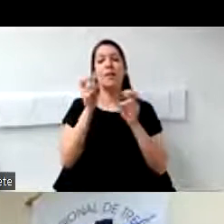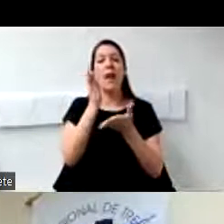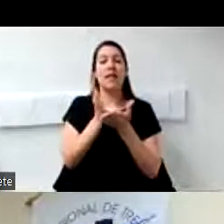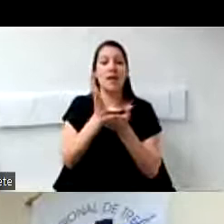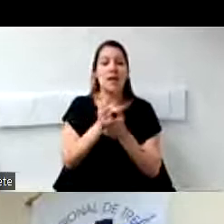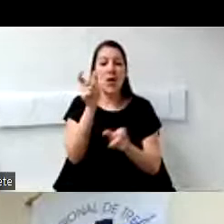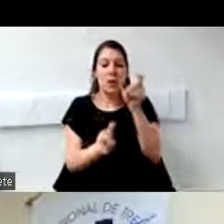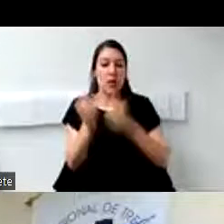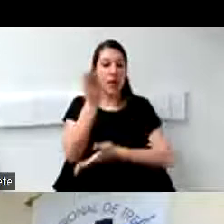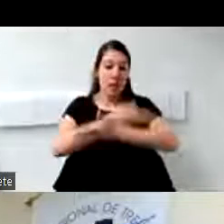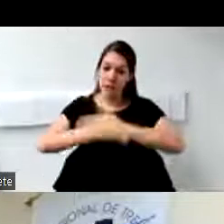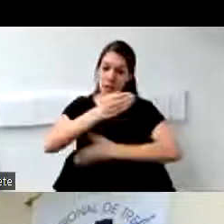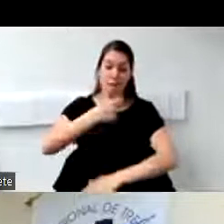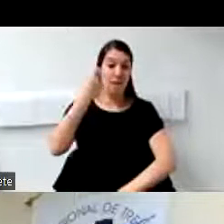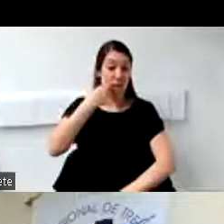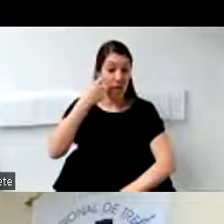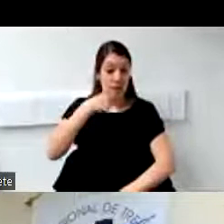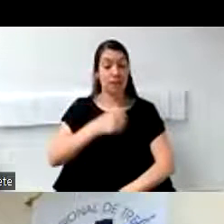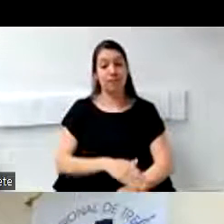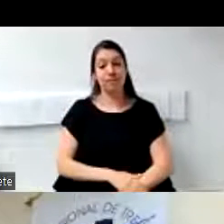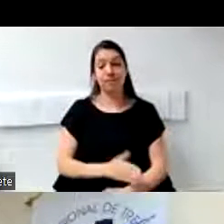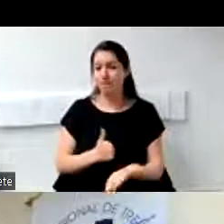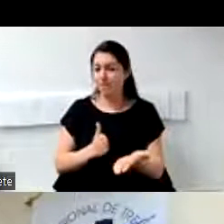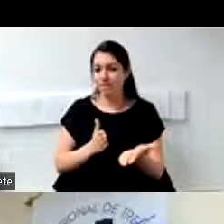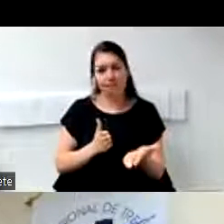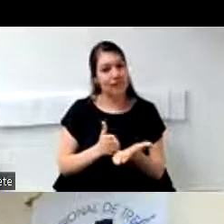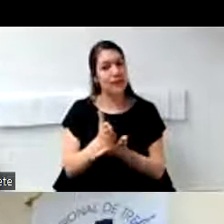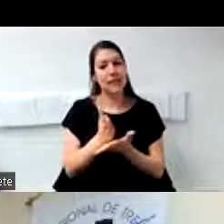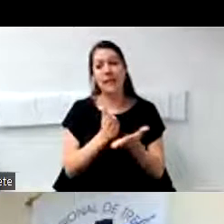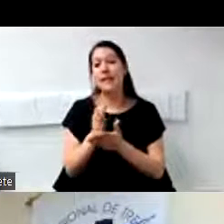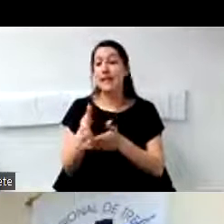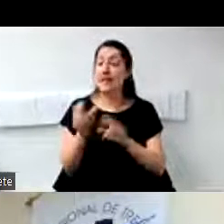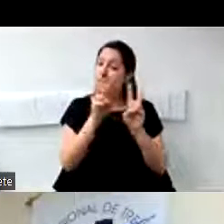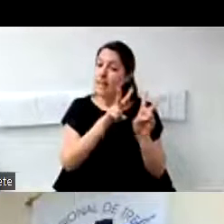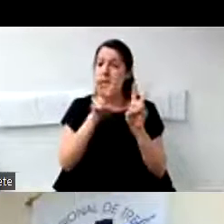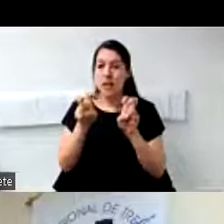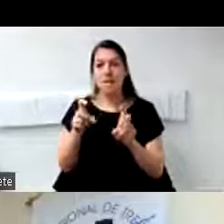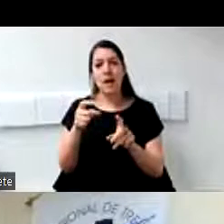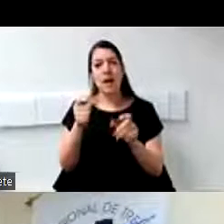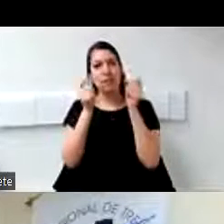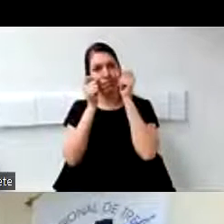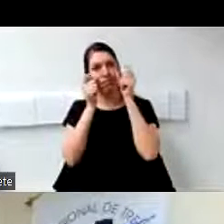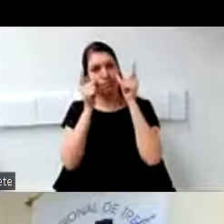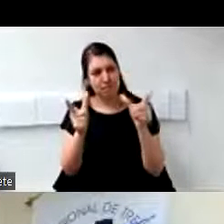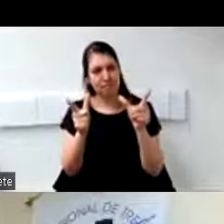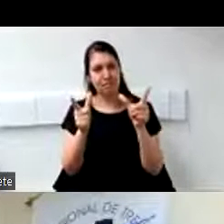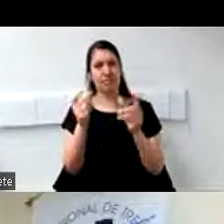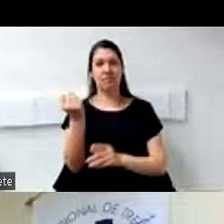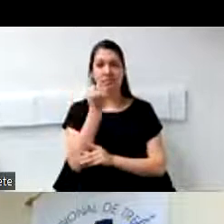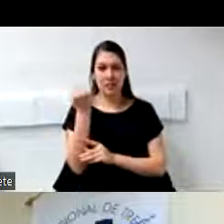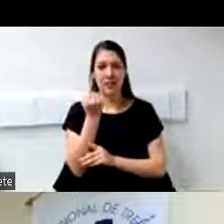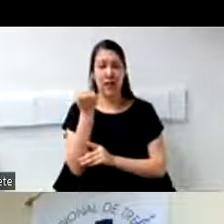discapacidad. Siempre me llamó este tema, me llama la atención, me moviliza mucho y me parece que